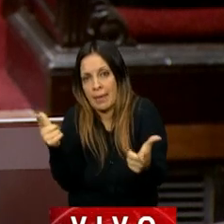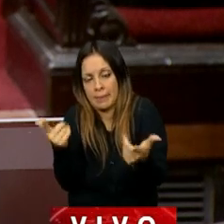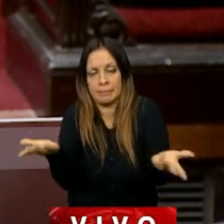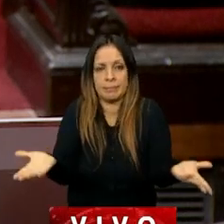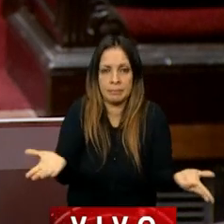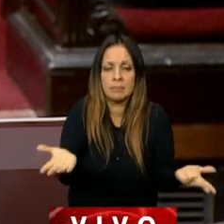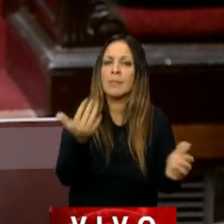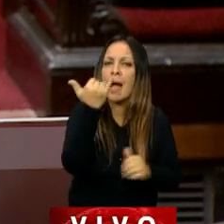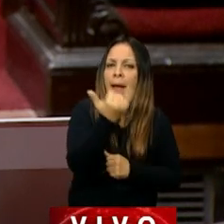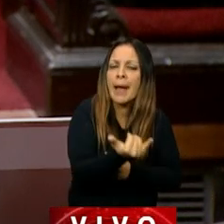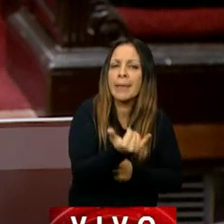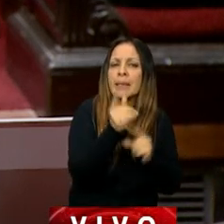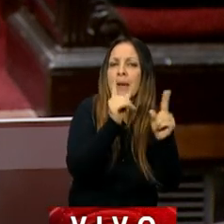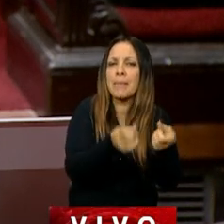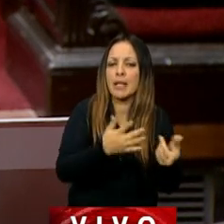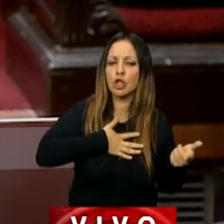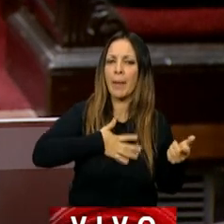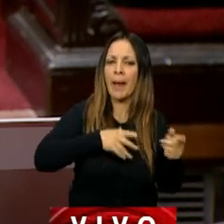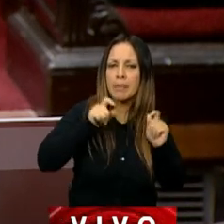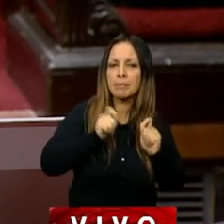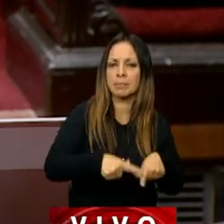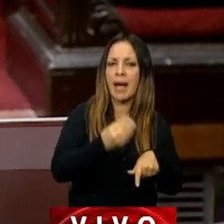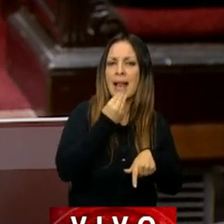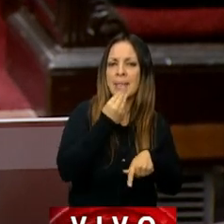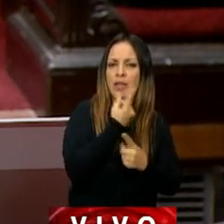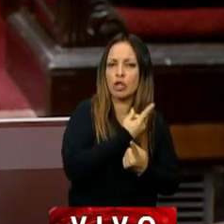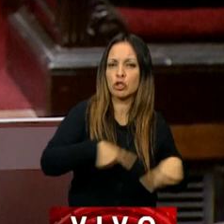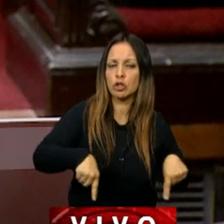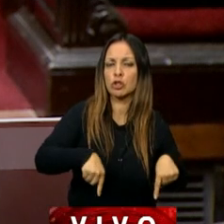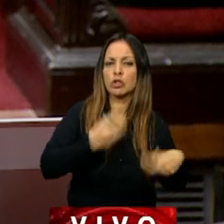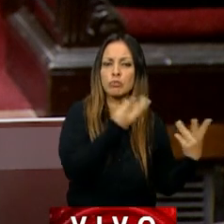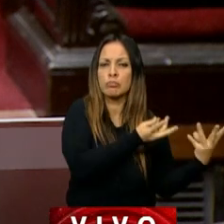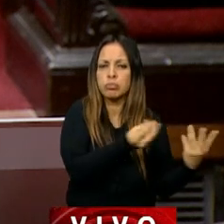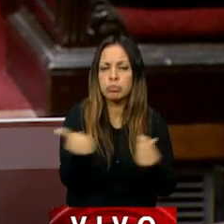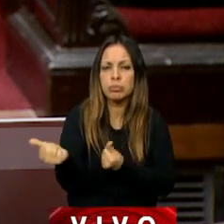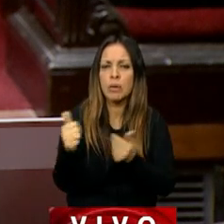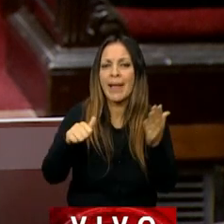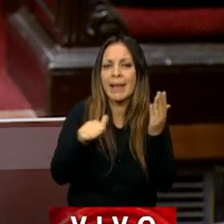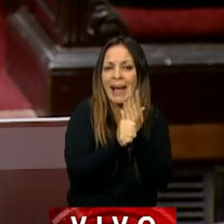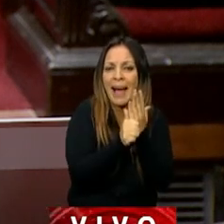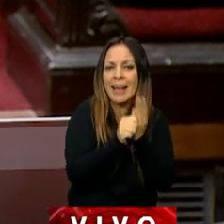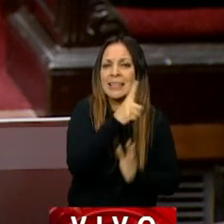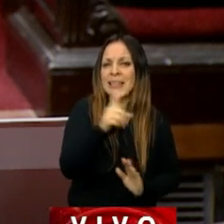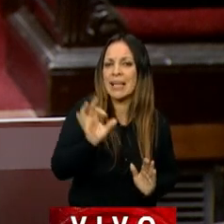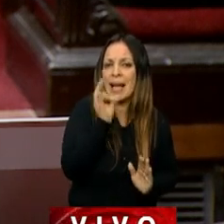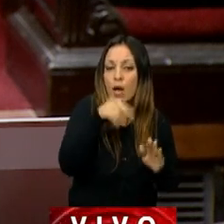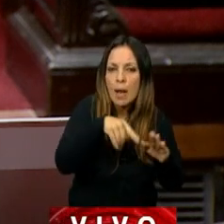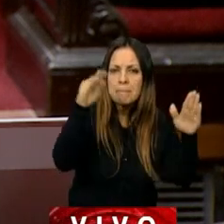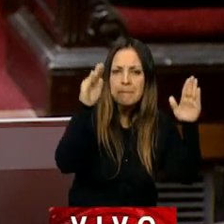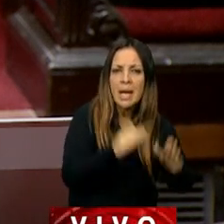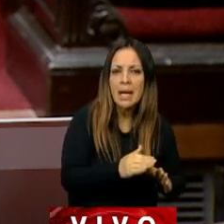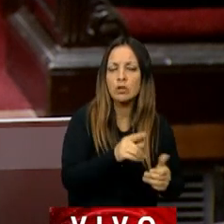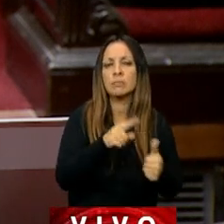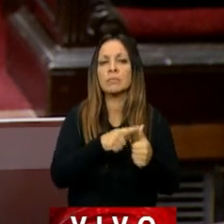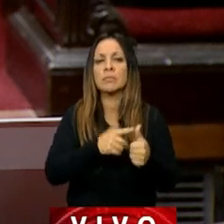Tenemos también la soberanía alimentaria y el menor consumo de carne en 100 años de nuestra historia.